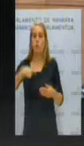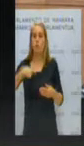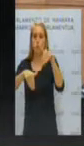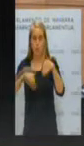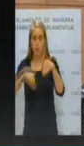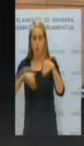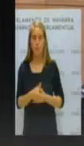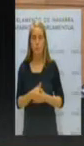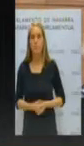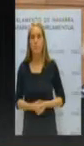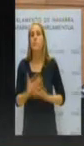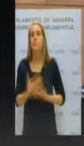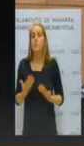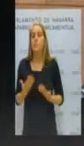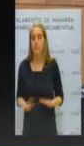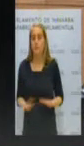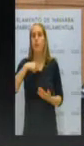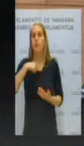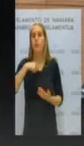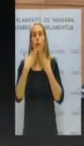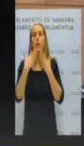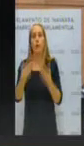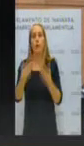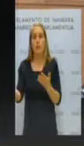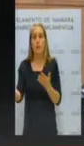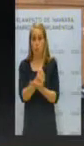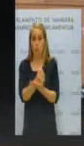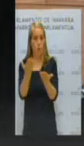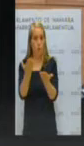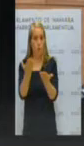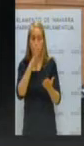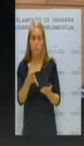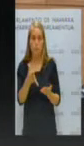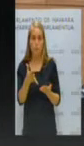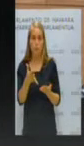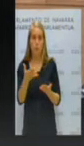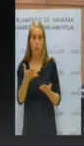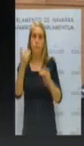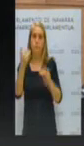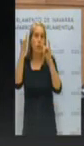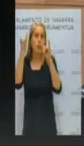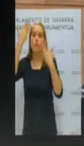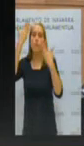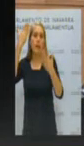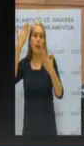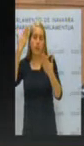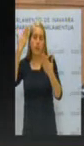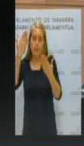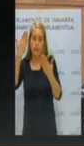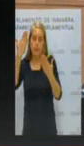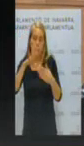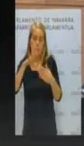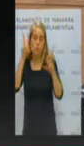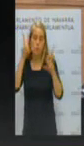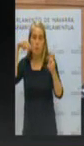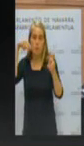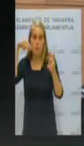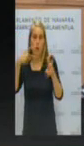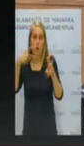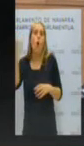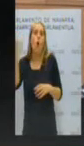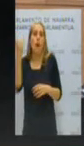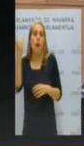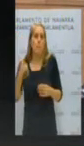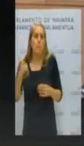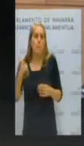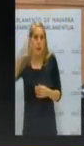Por lo tanto, bueno, pues, agradecerles de nuevo a todos y yo creo que debemos felicitarnos, porque en este tema, y ojalá haya muchos más, pues,